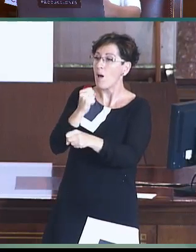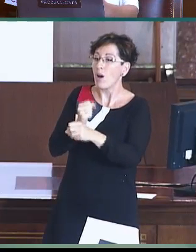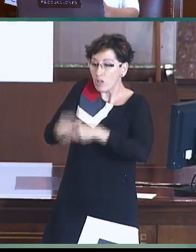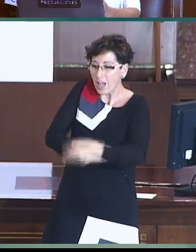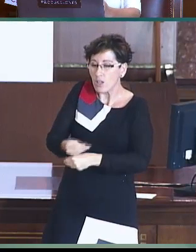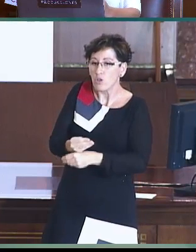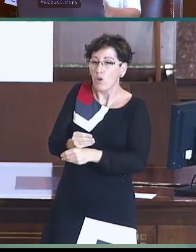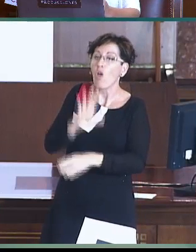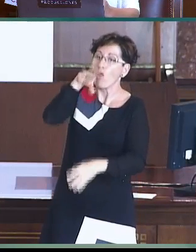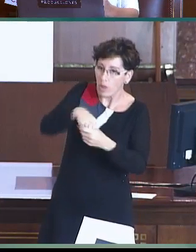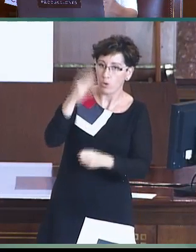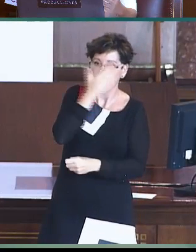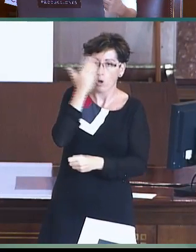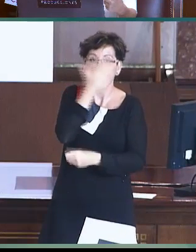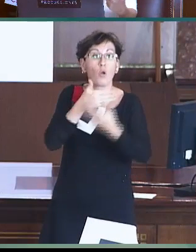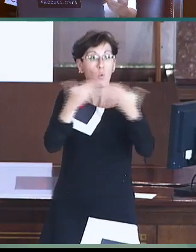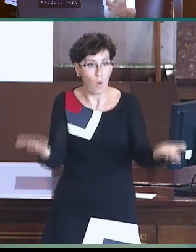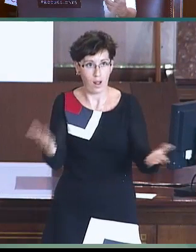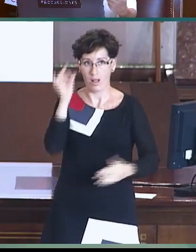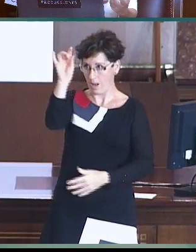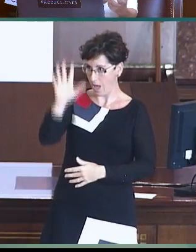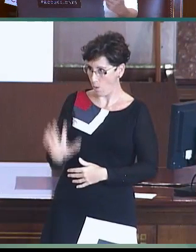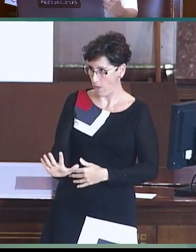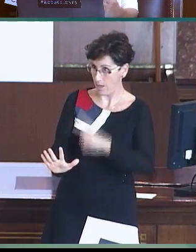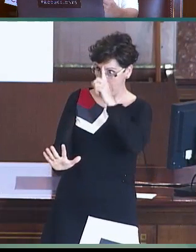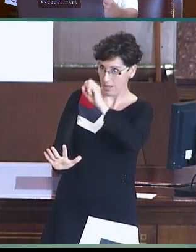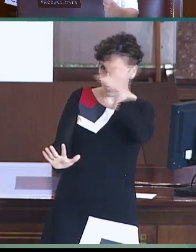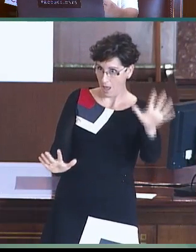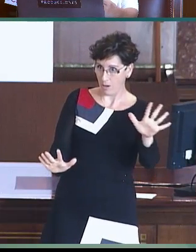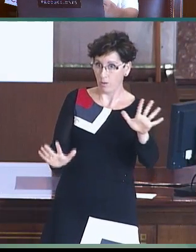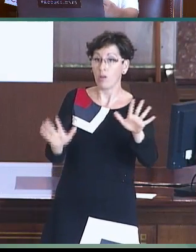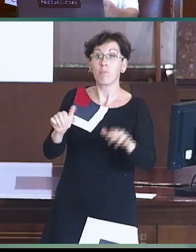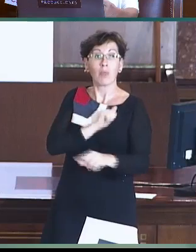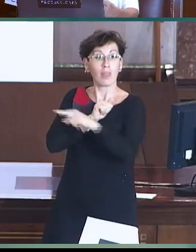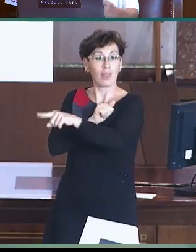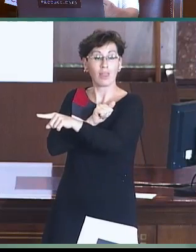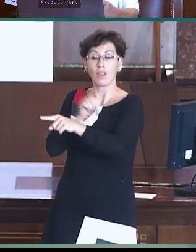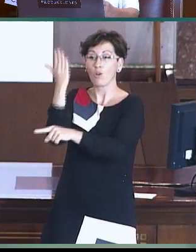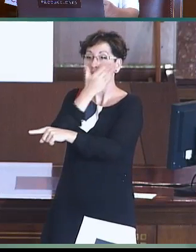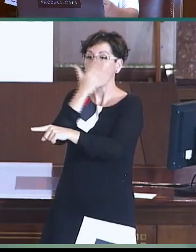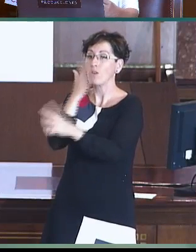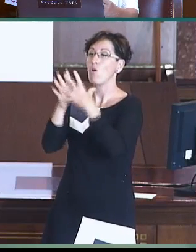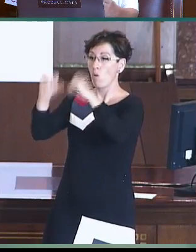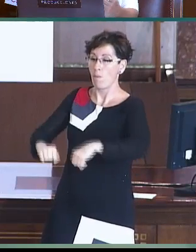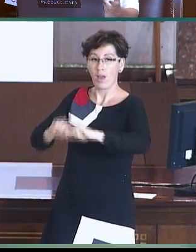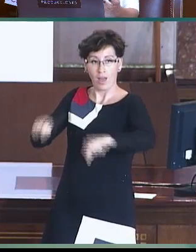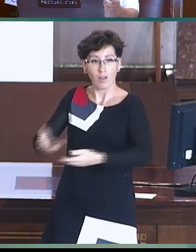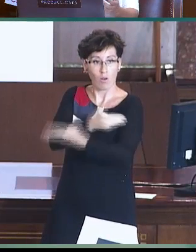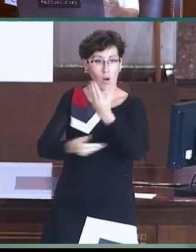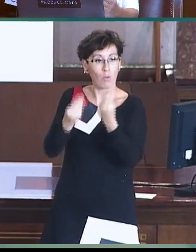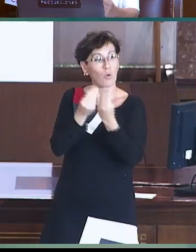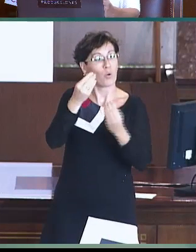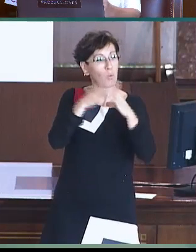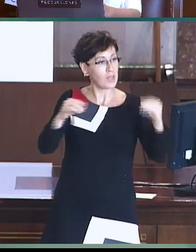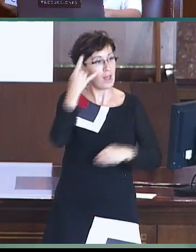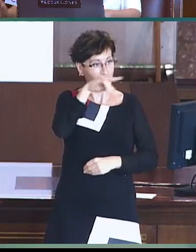Gauden, que es un centro que a su vez tiene un convenio de colaboración con la Universidad de Salamanca y concretamente